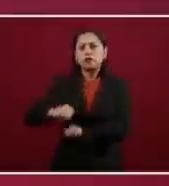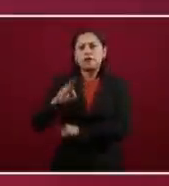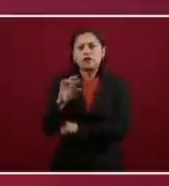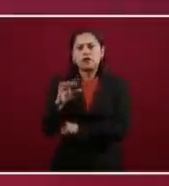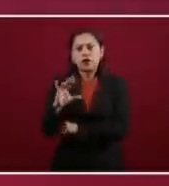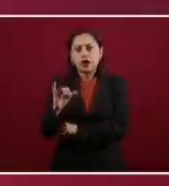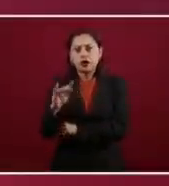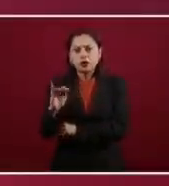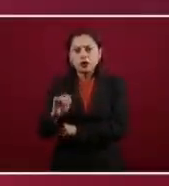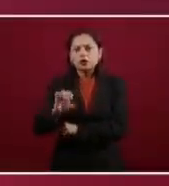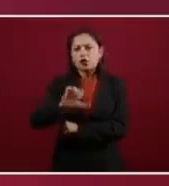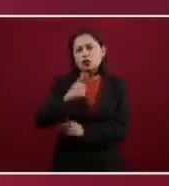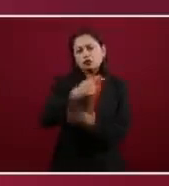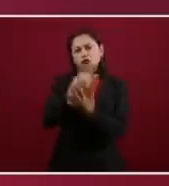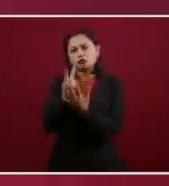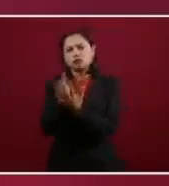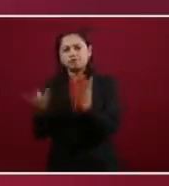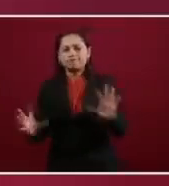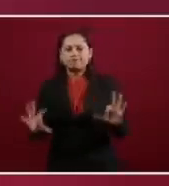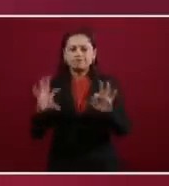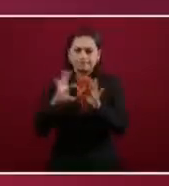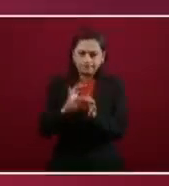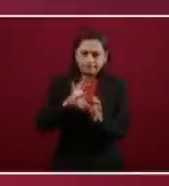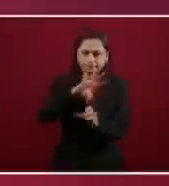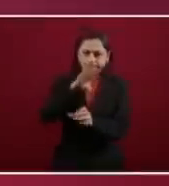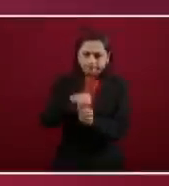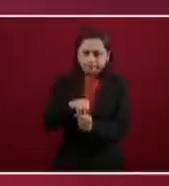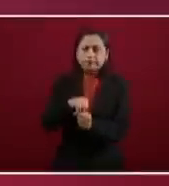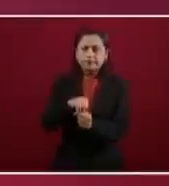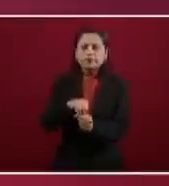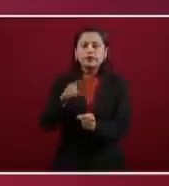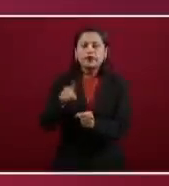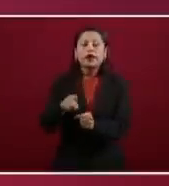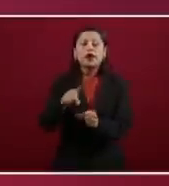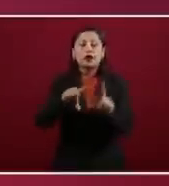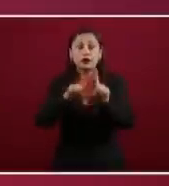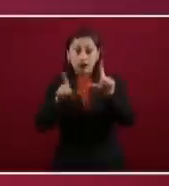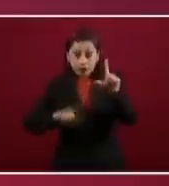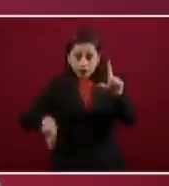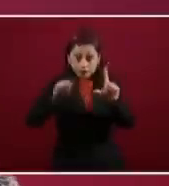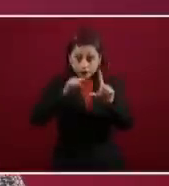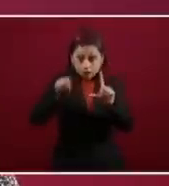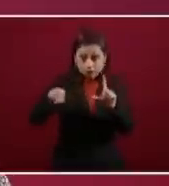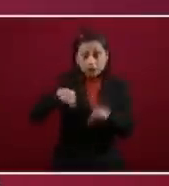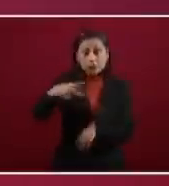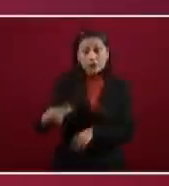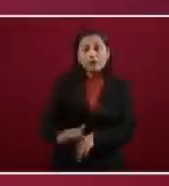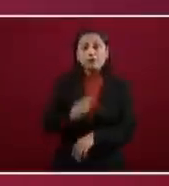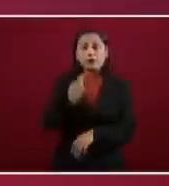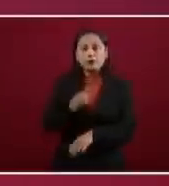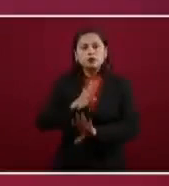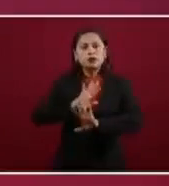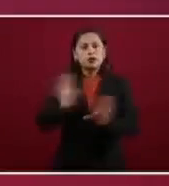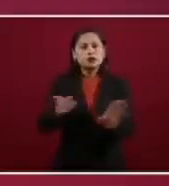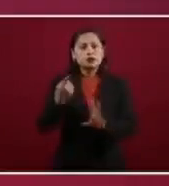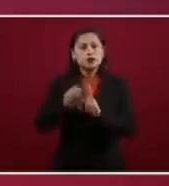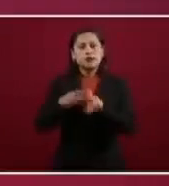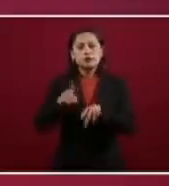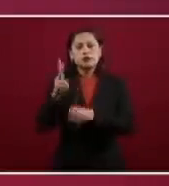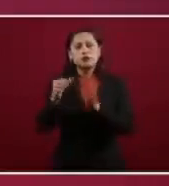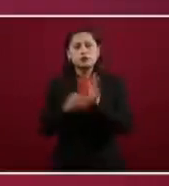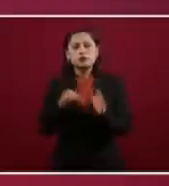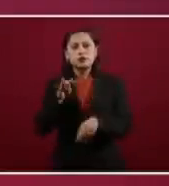términos de la parte regional desde el principio del año hay programas que atienden problemáticas regionales